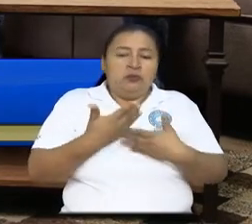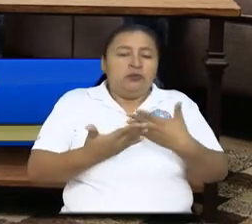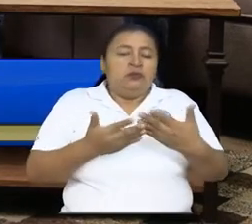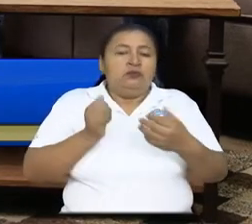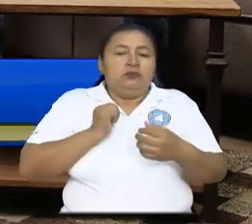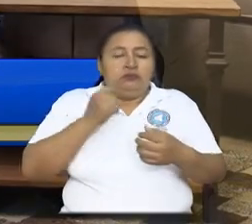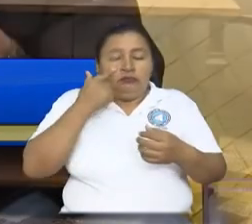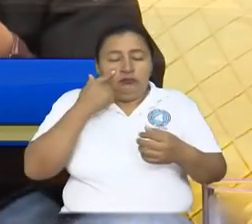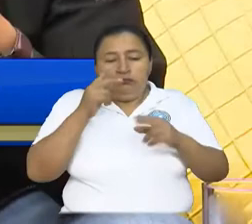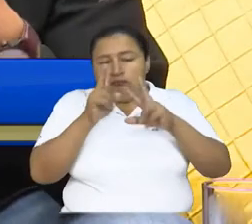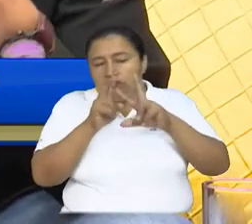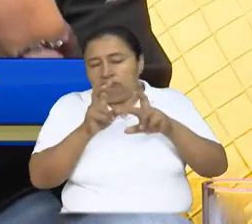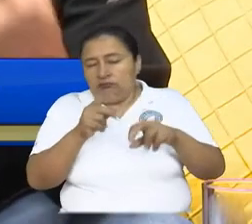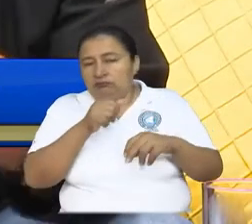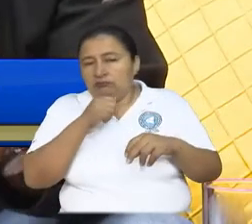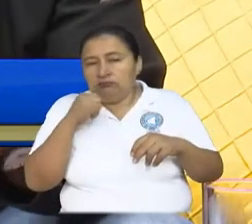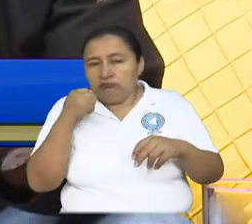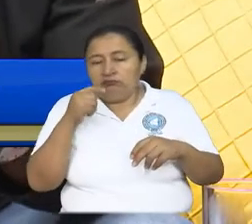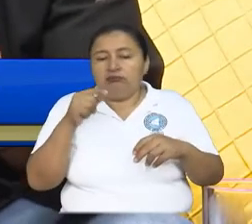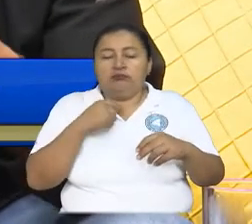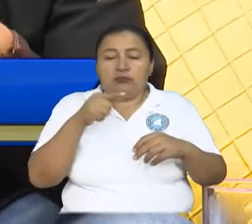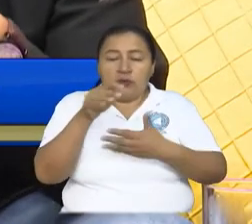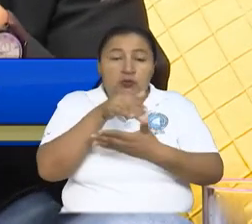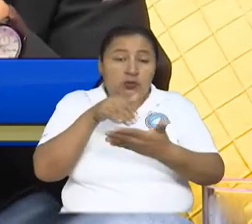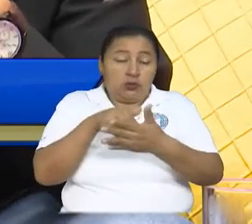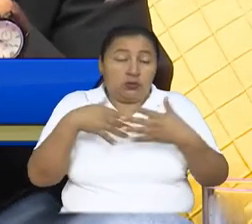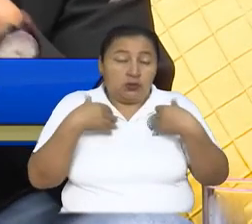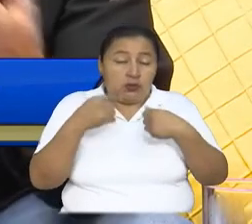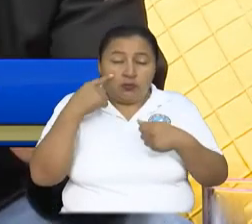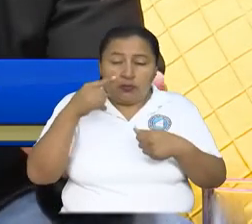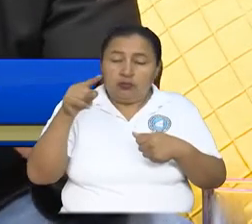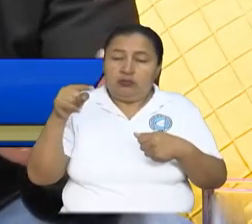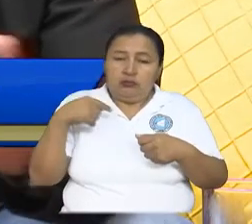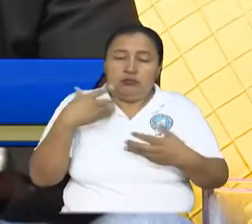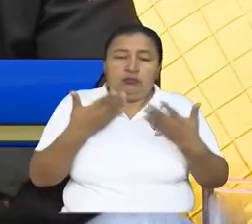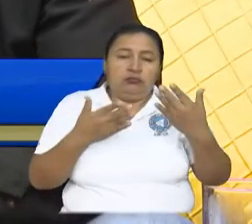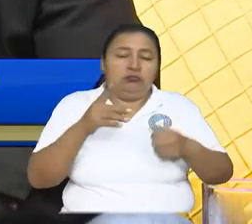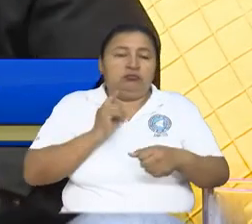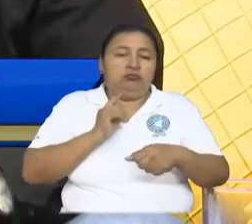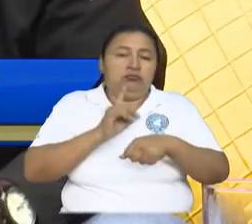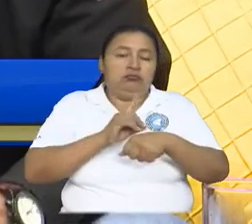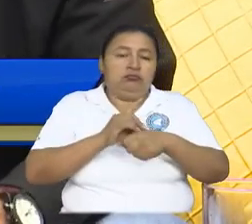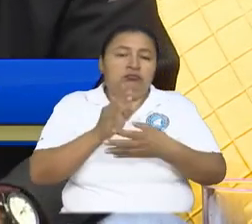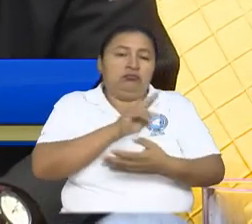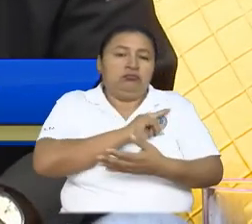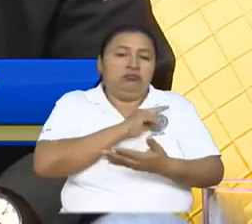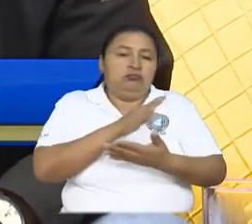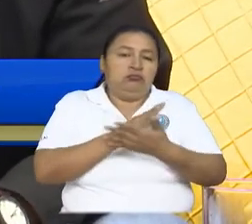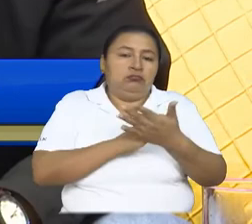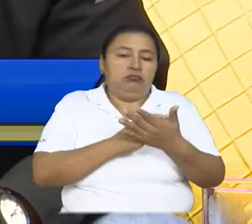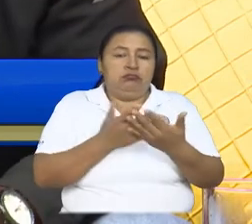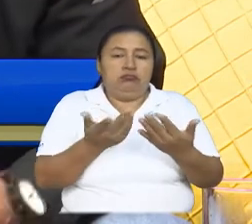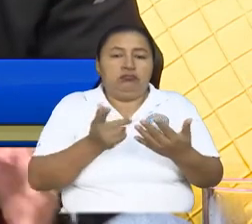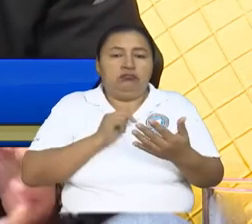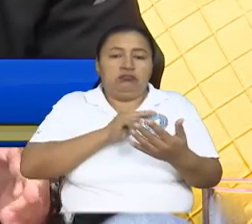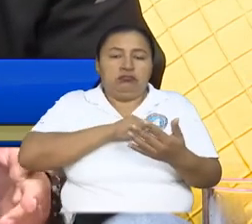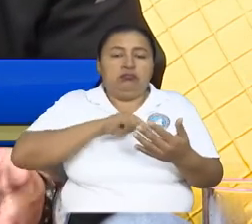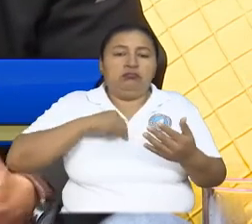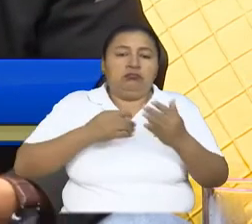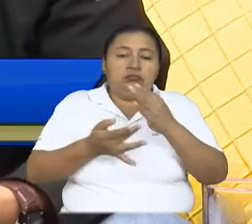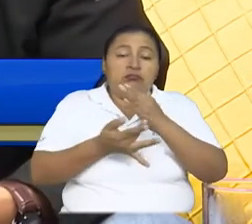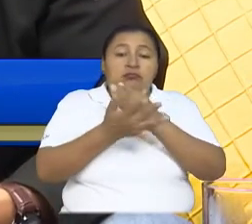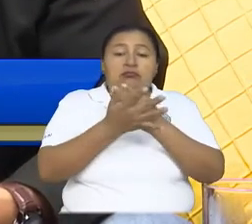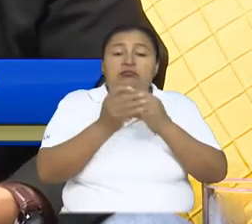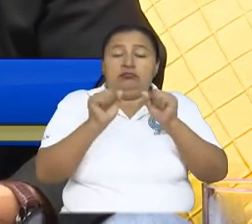pesquisas en las unidades de salud digamos donde tengamos nuestra tecnología